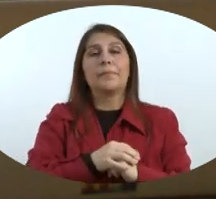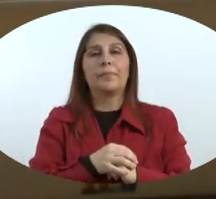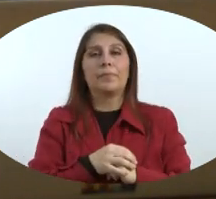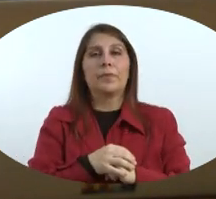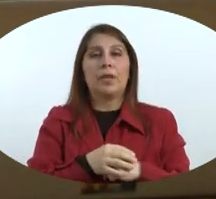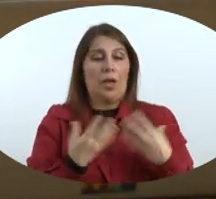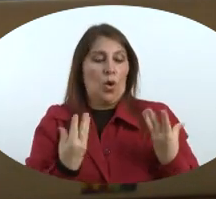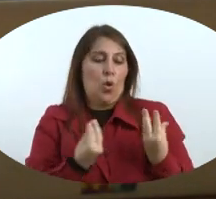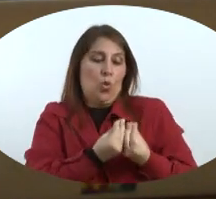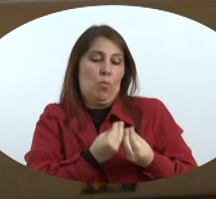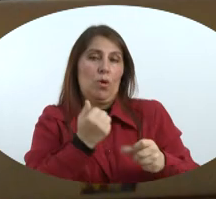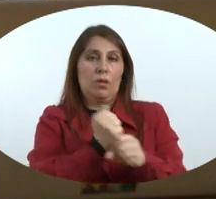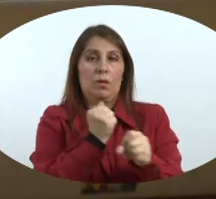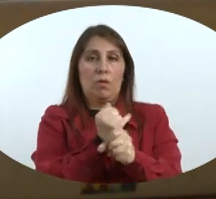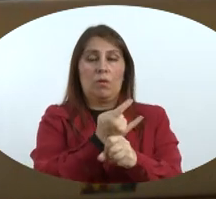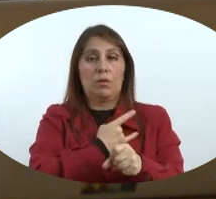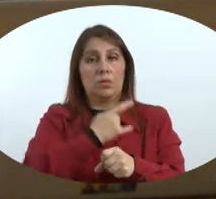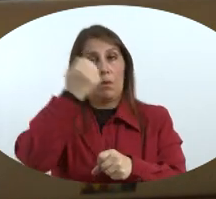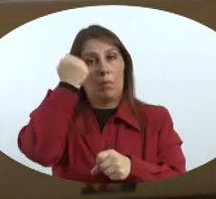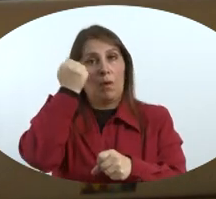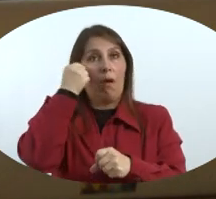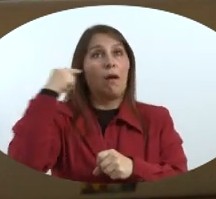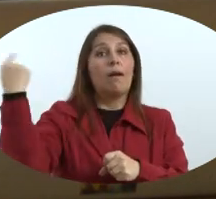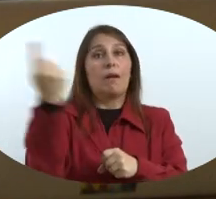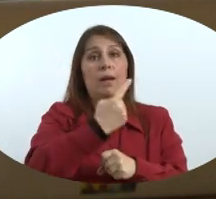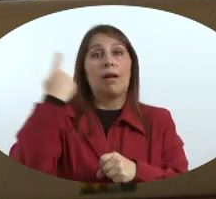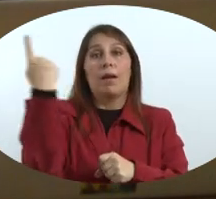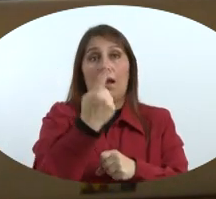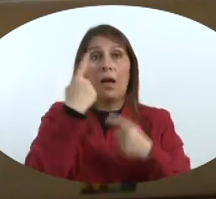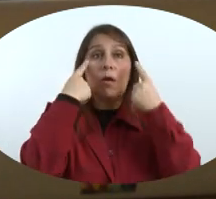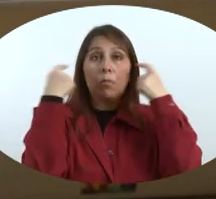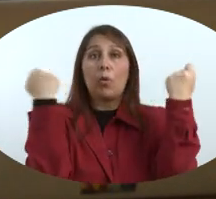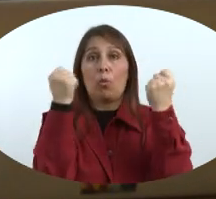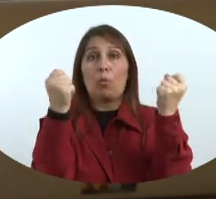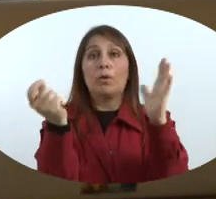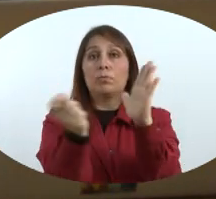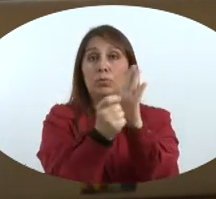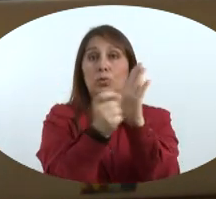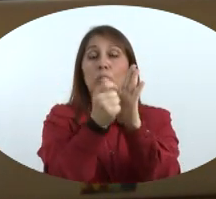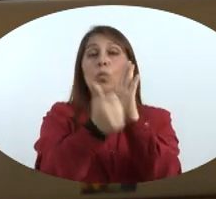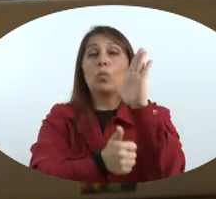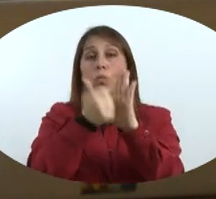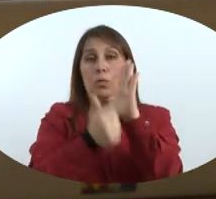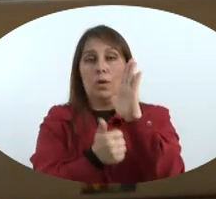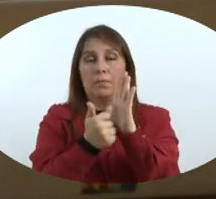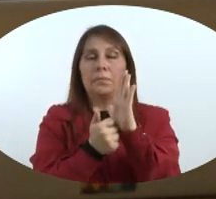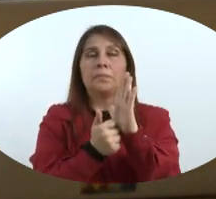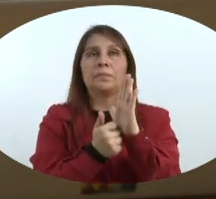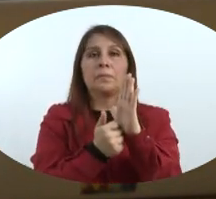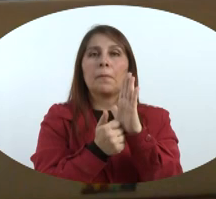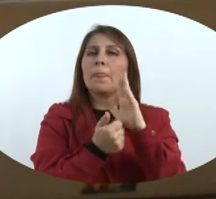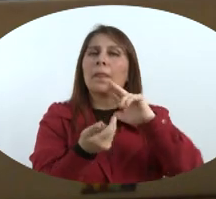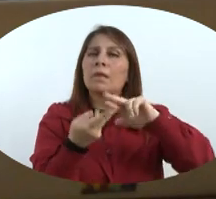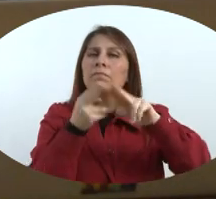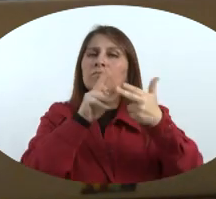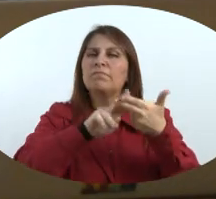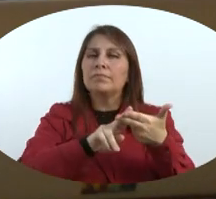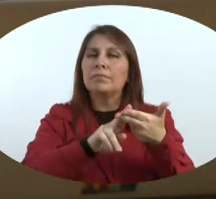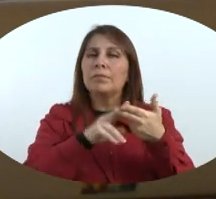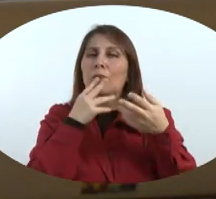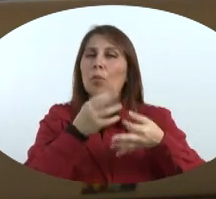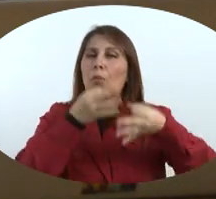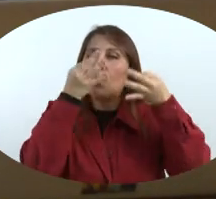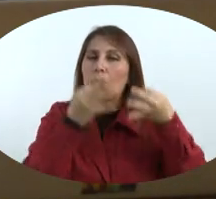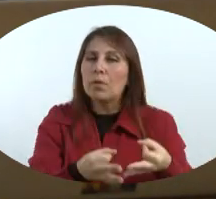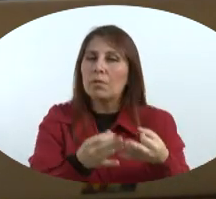desde el grupo de trabajo de la universidad pedagógica en general hay una preocupación digamos muy grande en términos